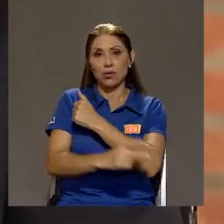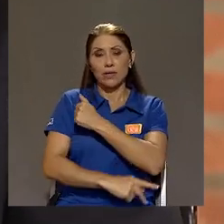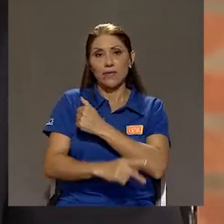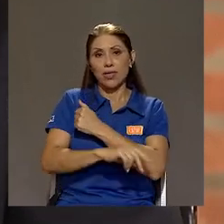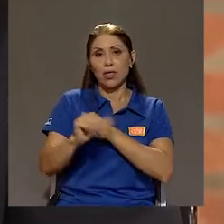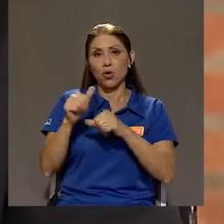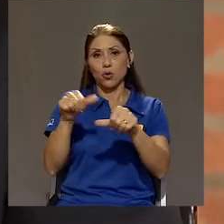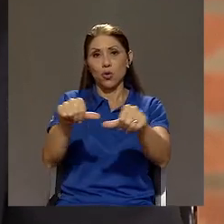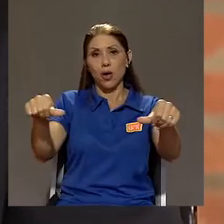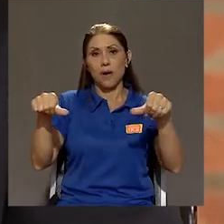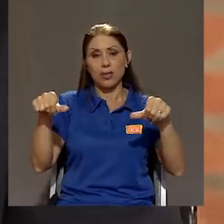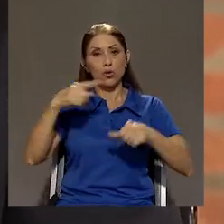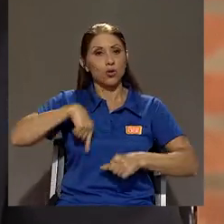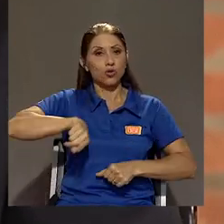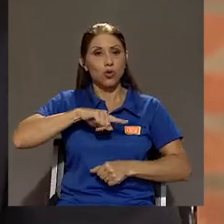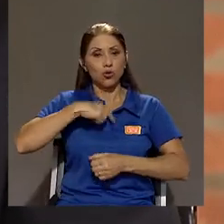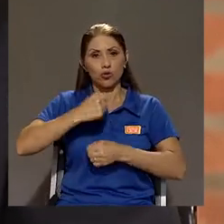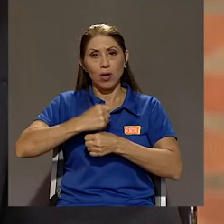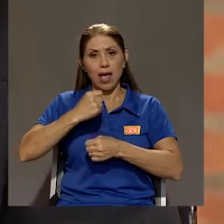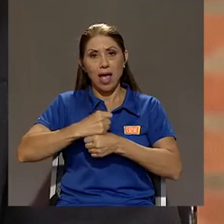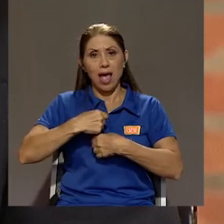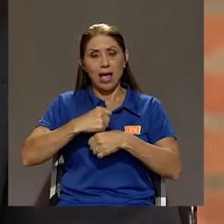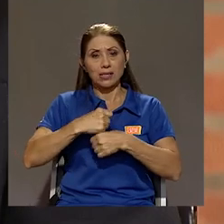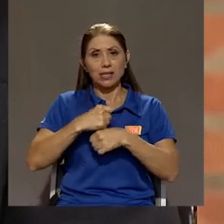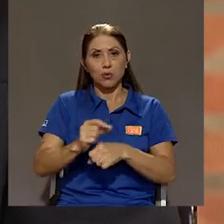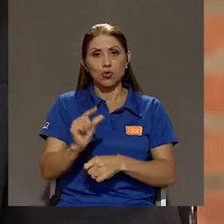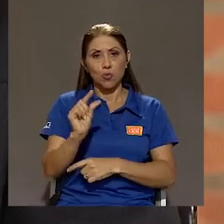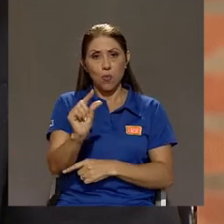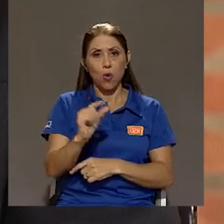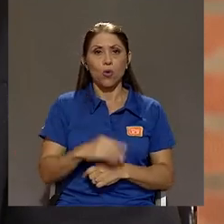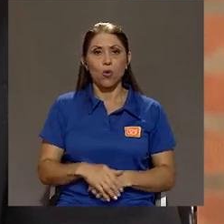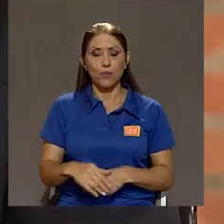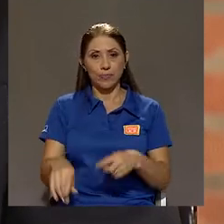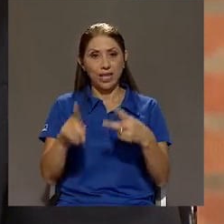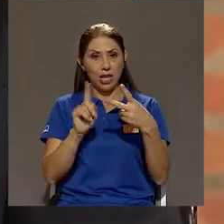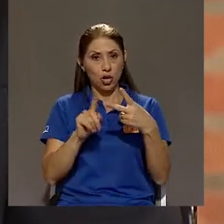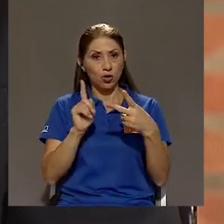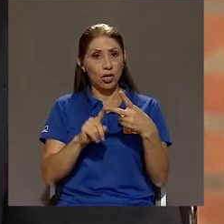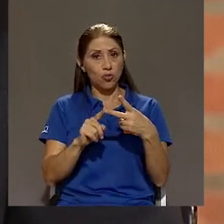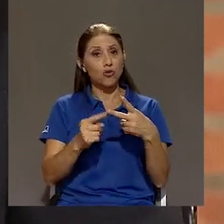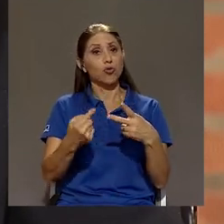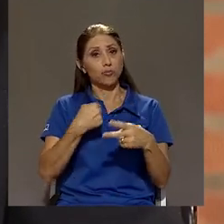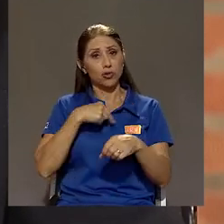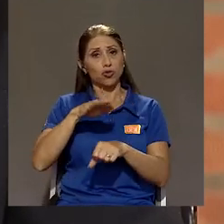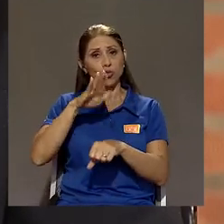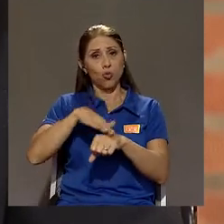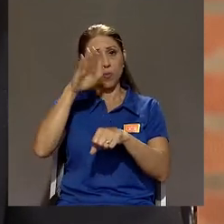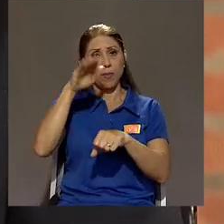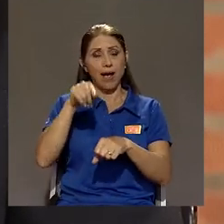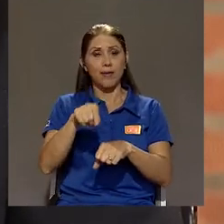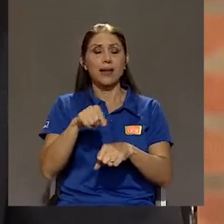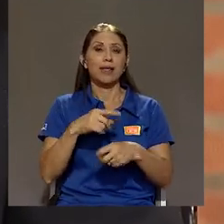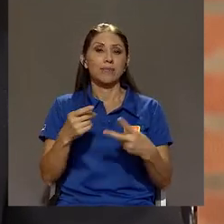de otro ámbito, y creo que hacemos poco. Y lo segundo, y en eso yo soy culpable,